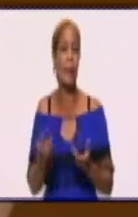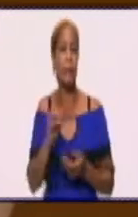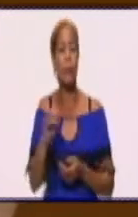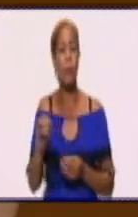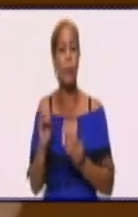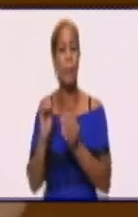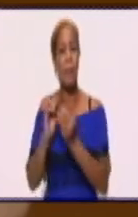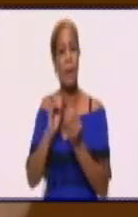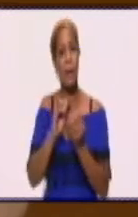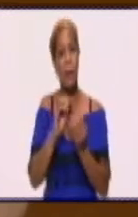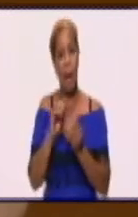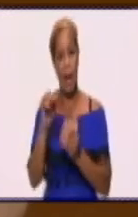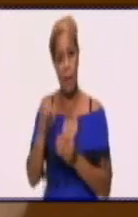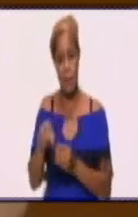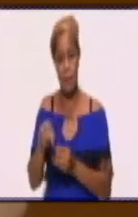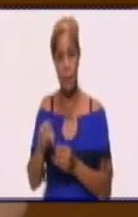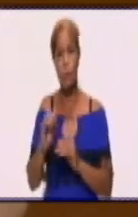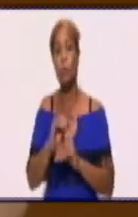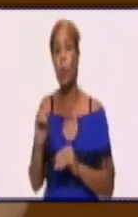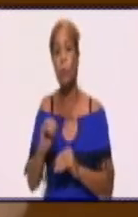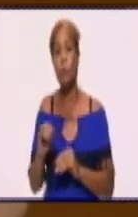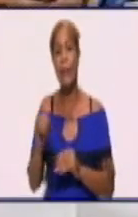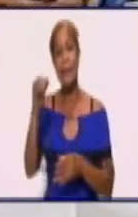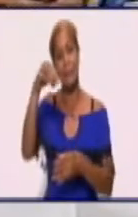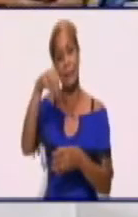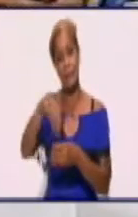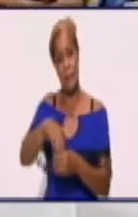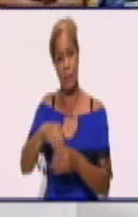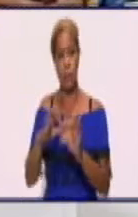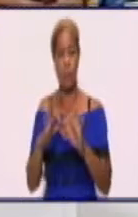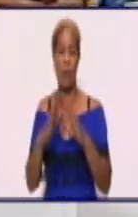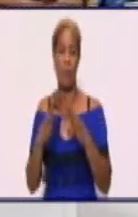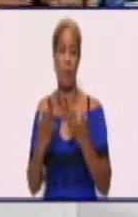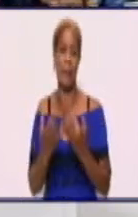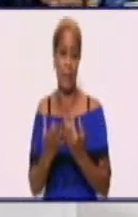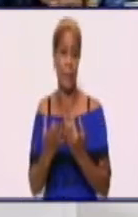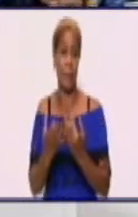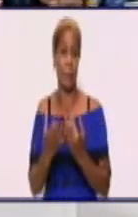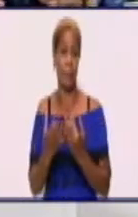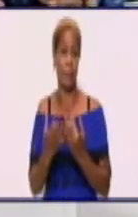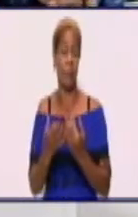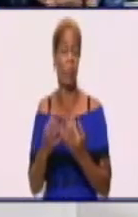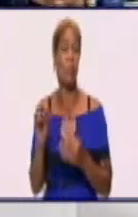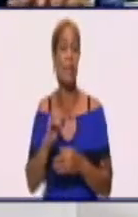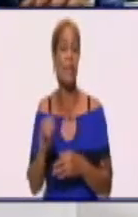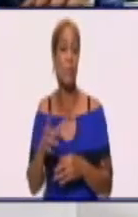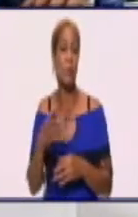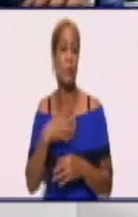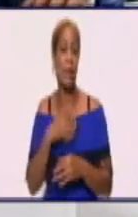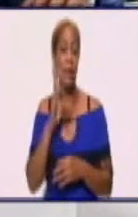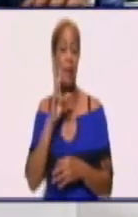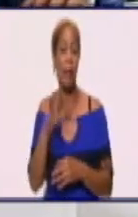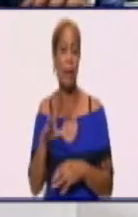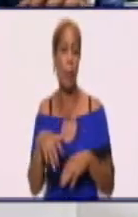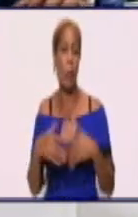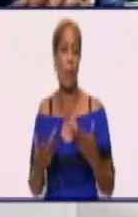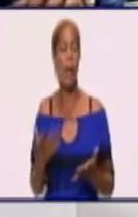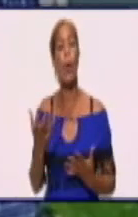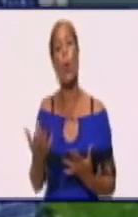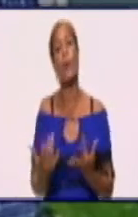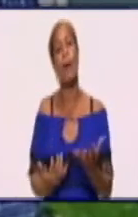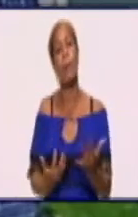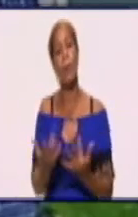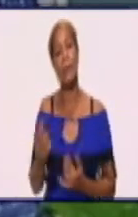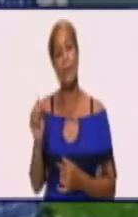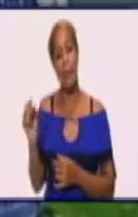contacto extradomiciliario. Tiene que ver con la movilidad. Tiene que ver con la movilidad. Ahora, desde mi punto de vista, doctora,